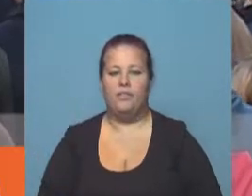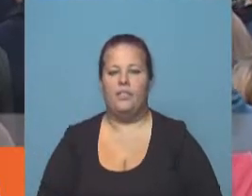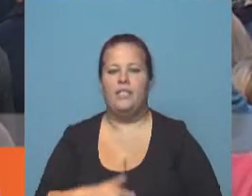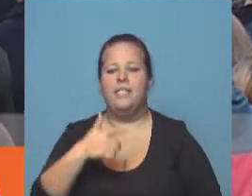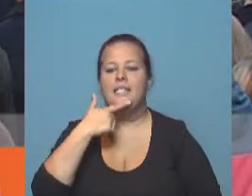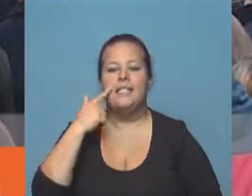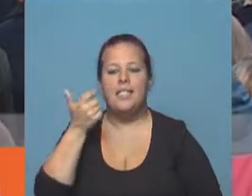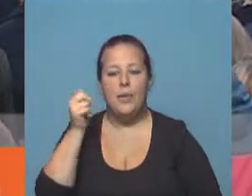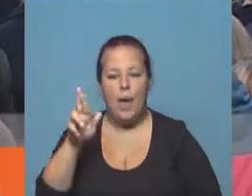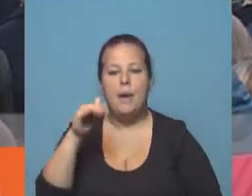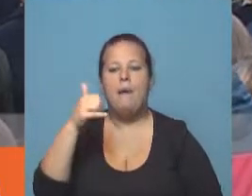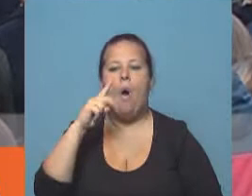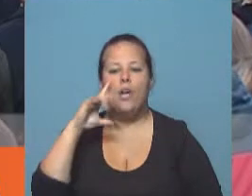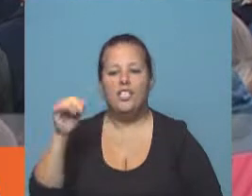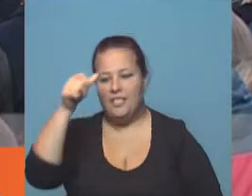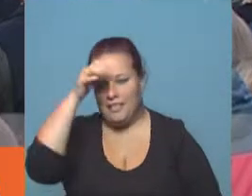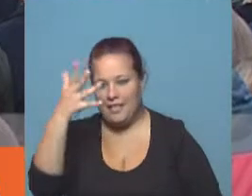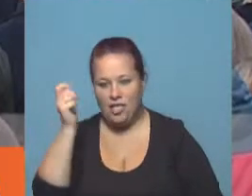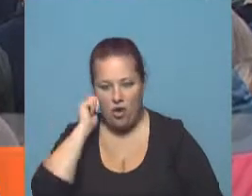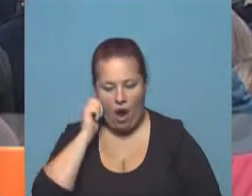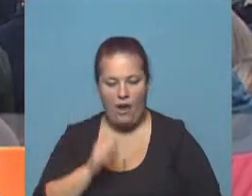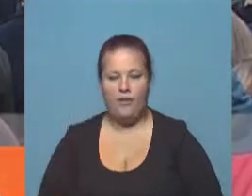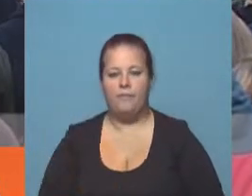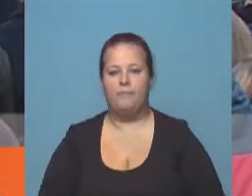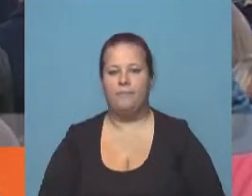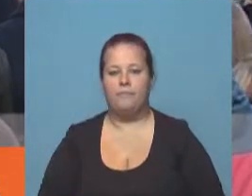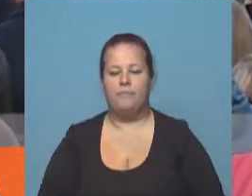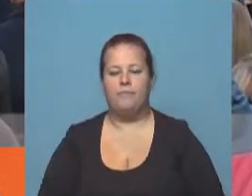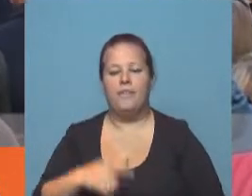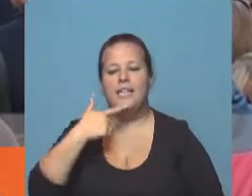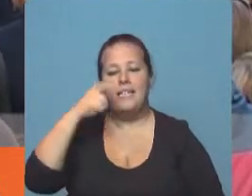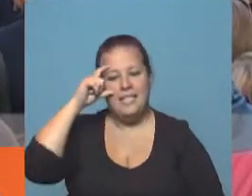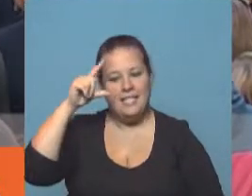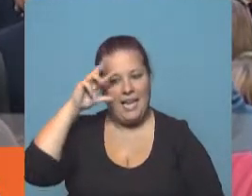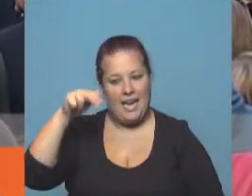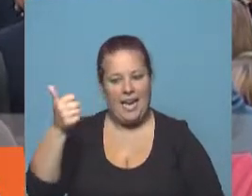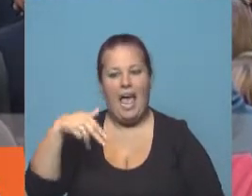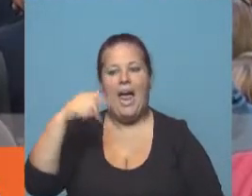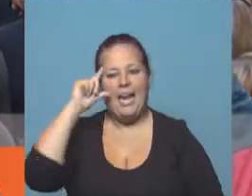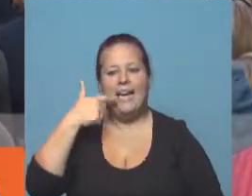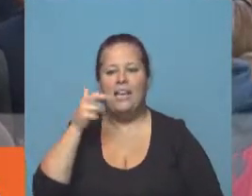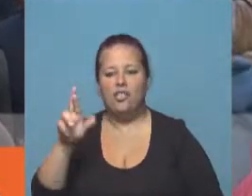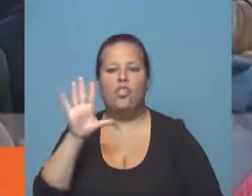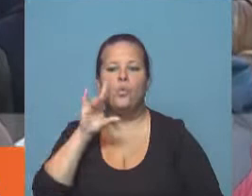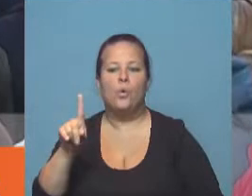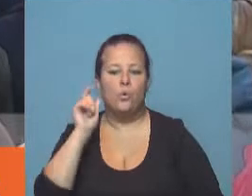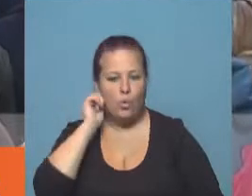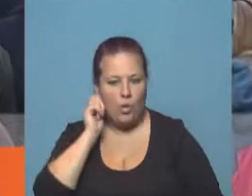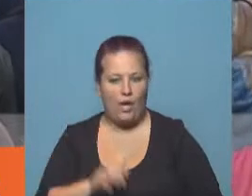Chiver Mauricio, 65 años. Serena Néstor Américo, 51